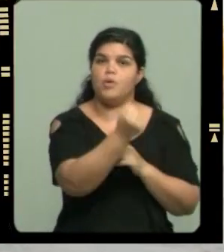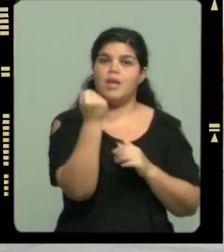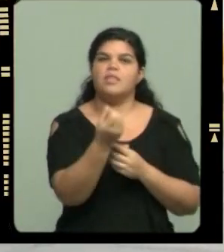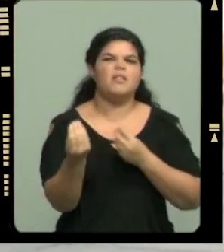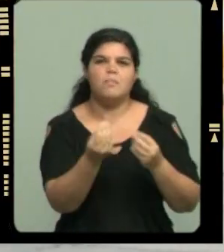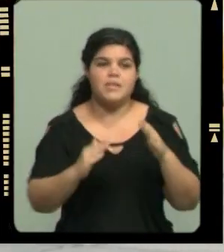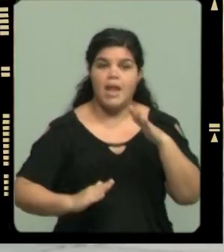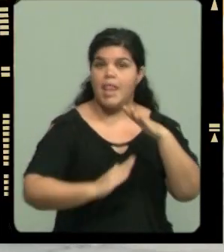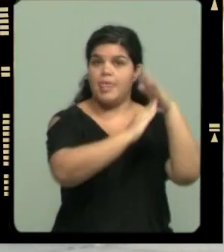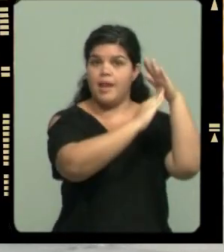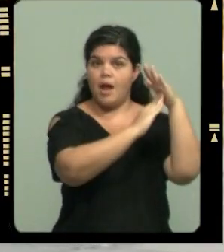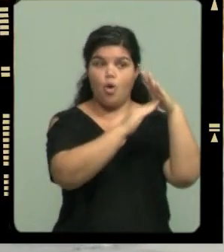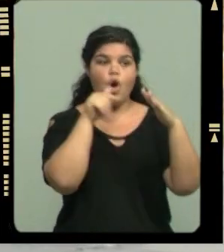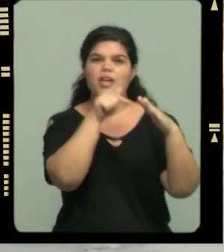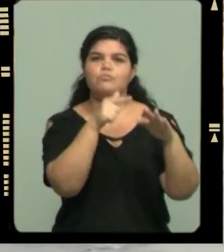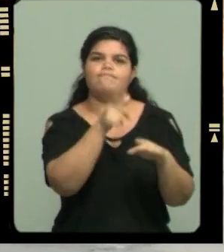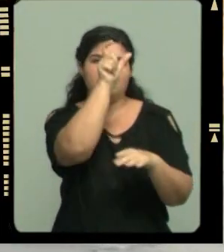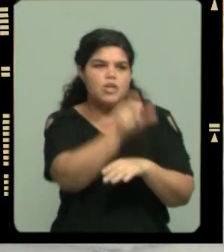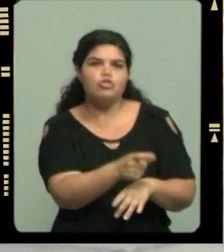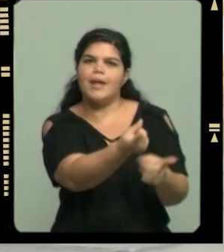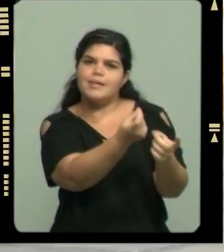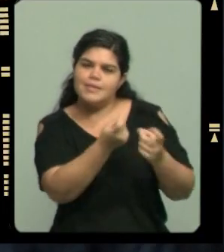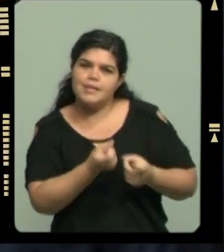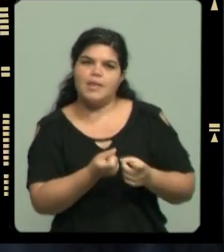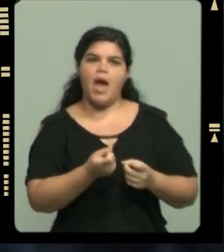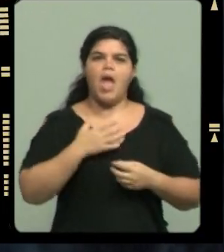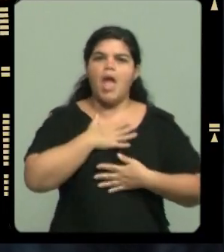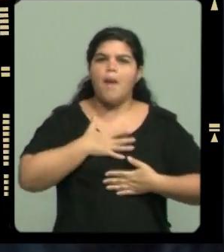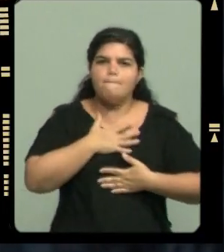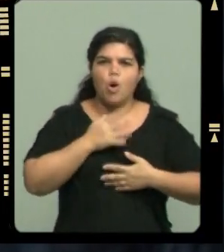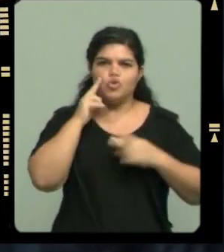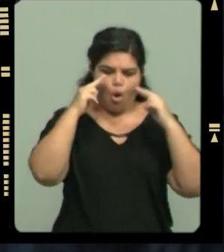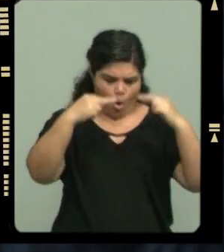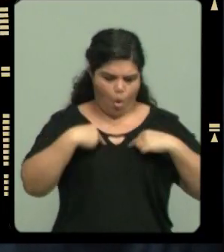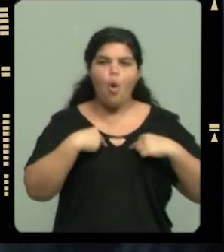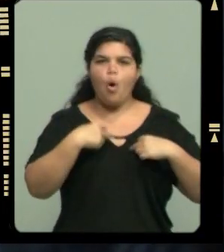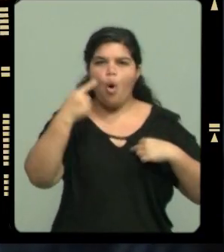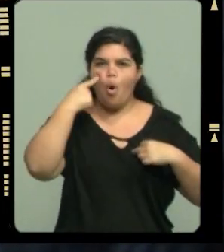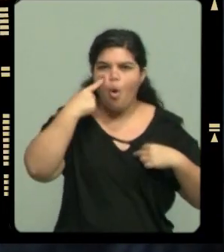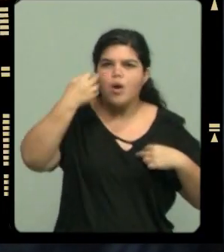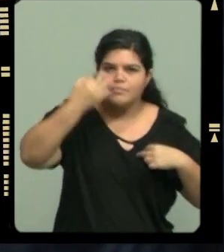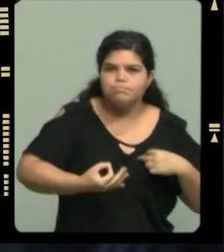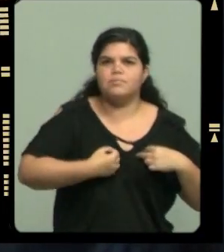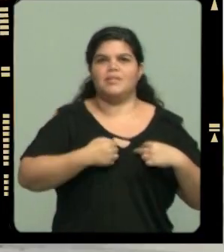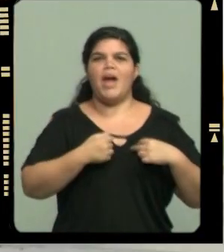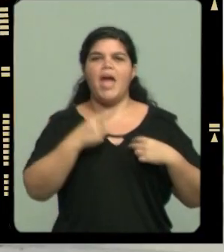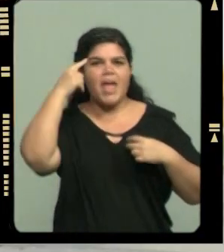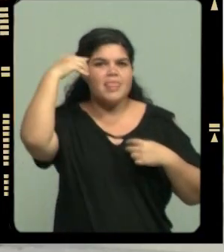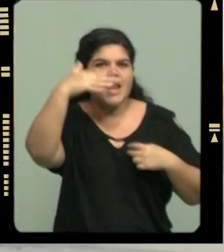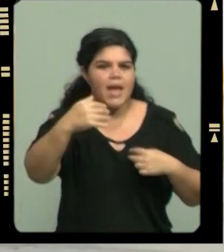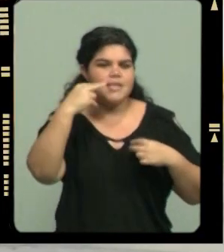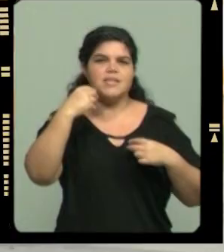con la educación emocional, la inteligencia emocional que equilibra mucho el uso de esta inteligencia artificial. Entonces en